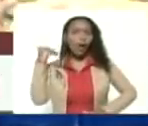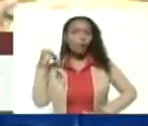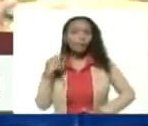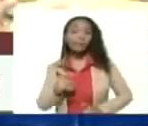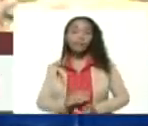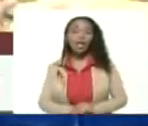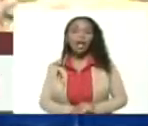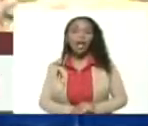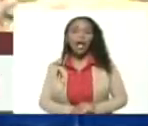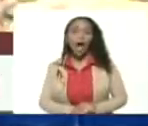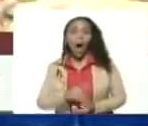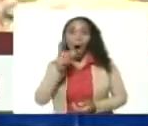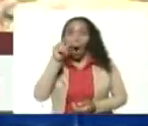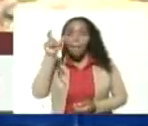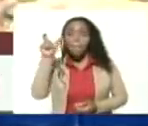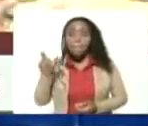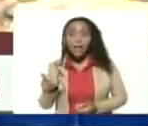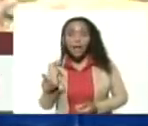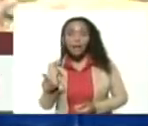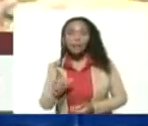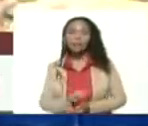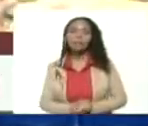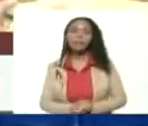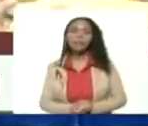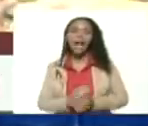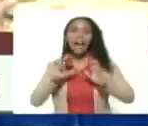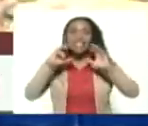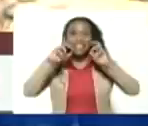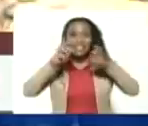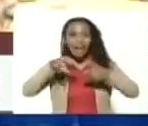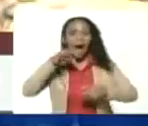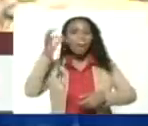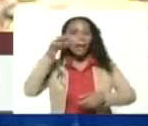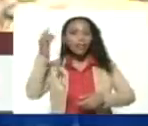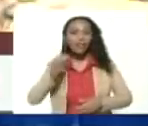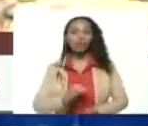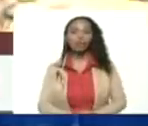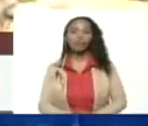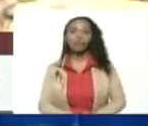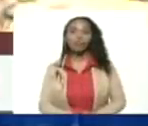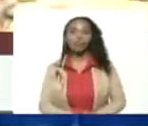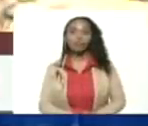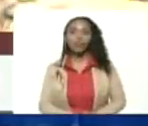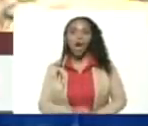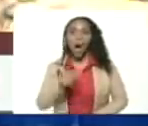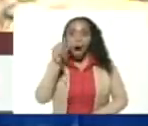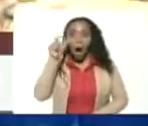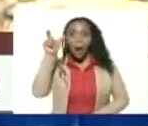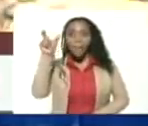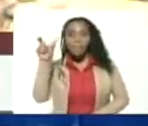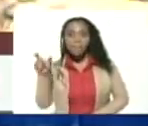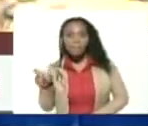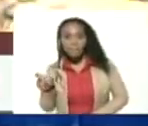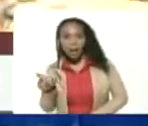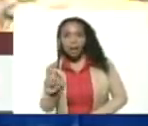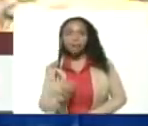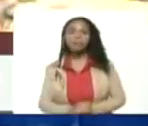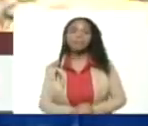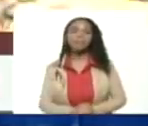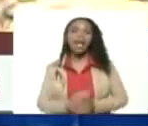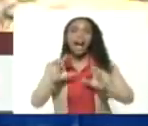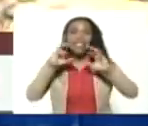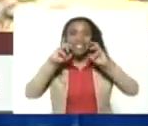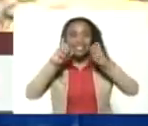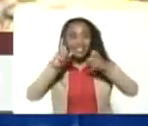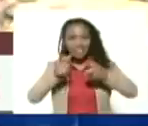Nelson Leonardo Farfán, maíz amarillo. Andrius Alejandro Goncalves, maíz